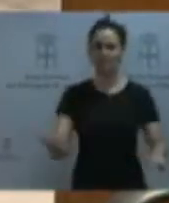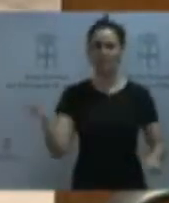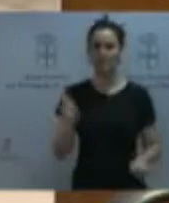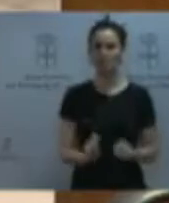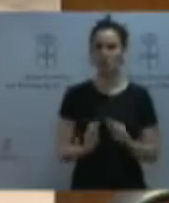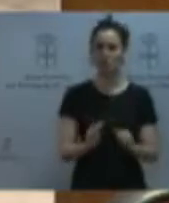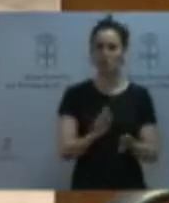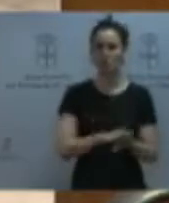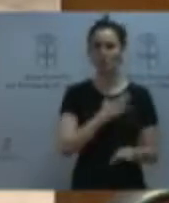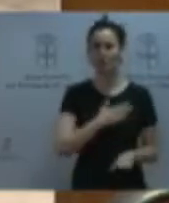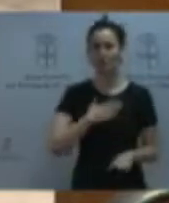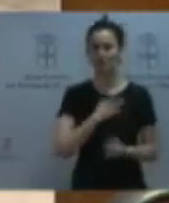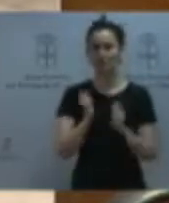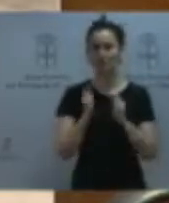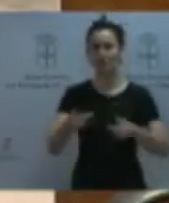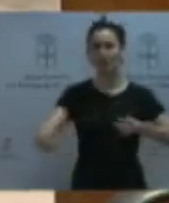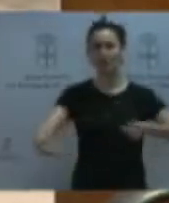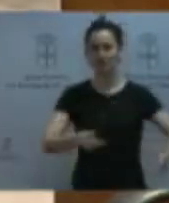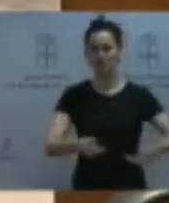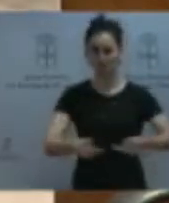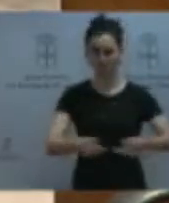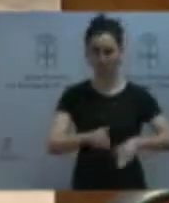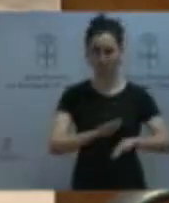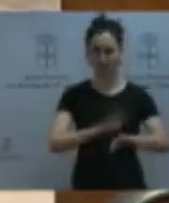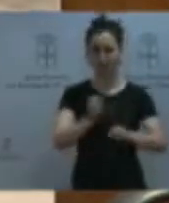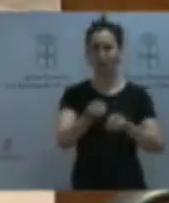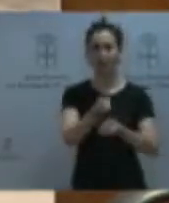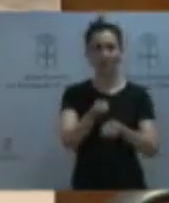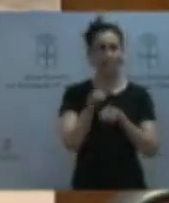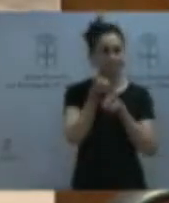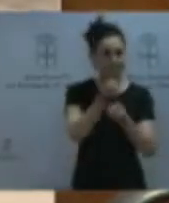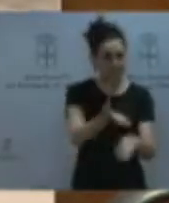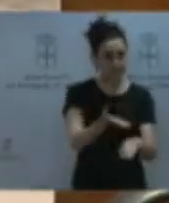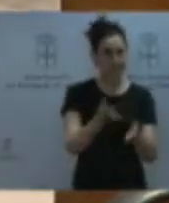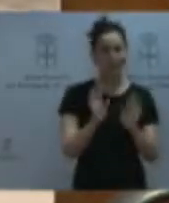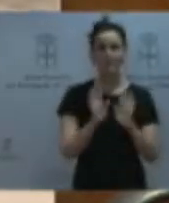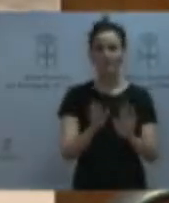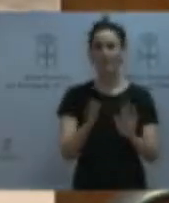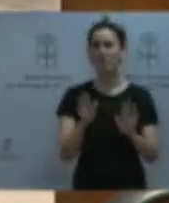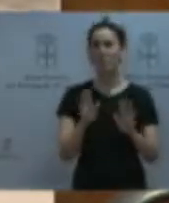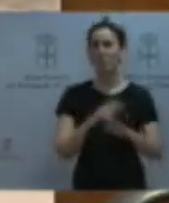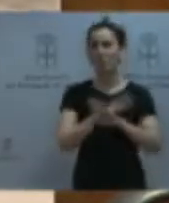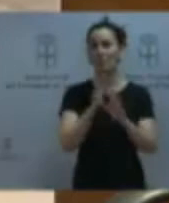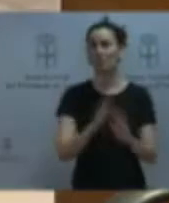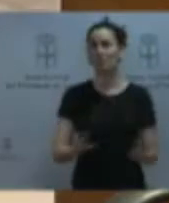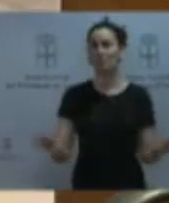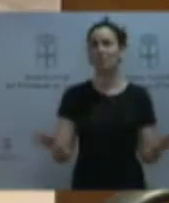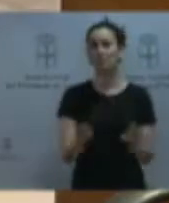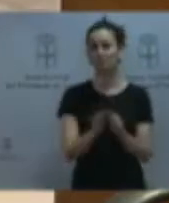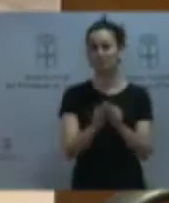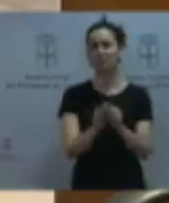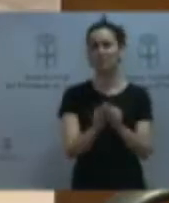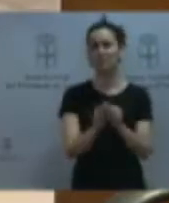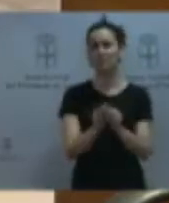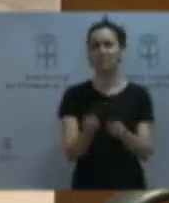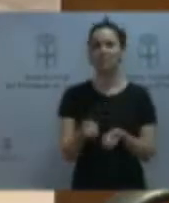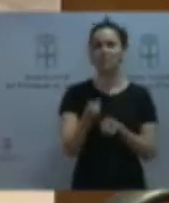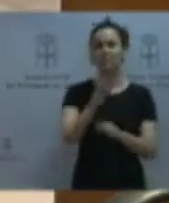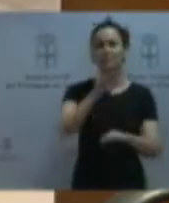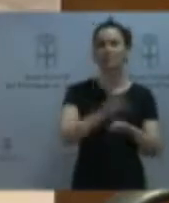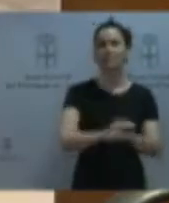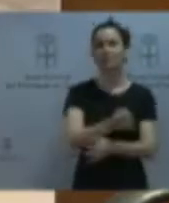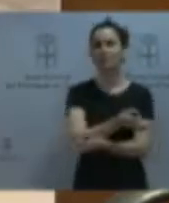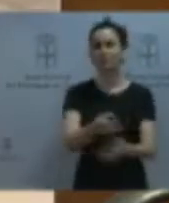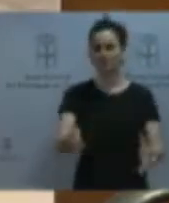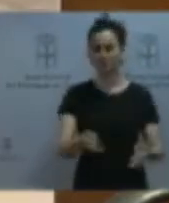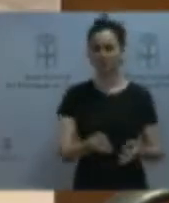de información que, no obstante, finalmente, como le digo, fue cumplidamente cumplimentada. En este